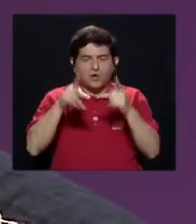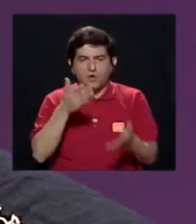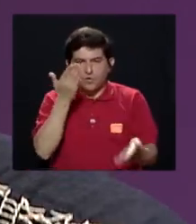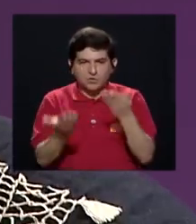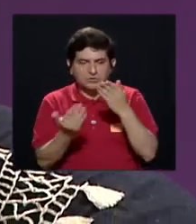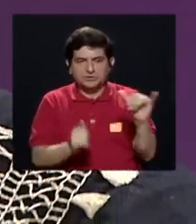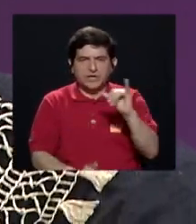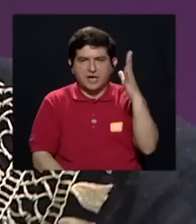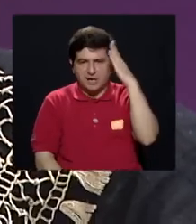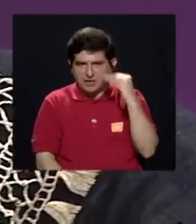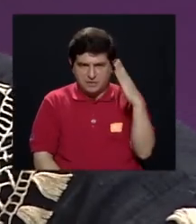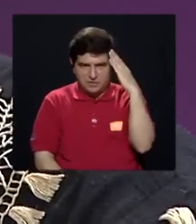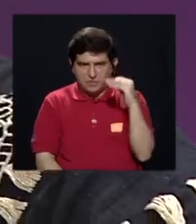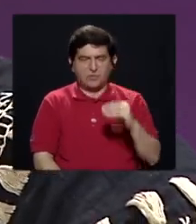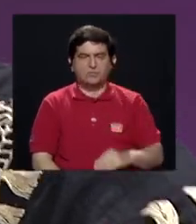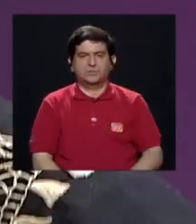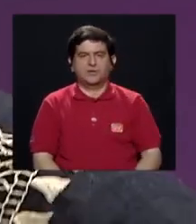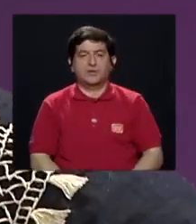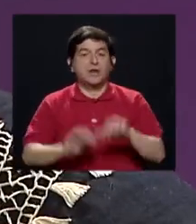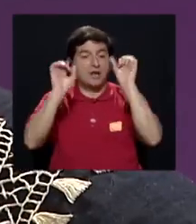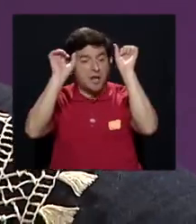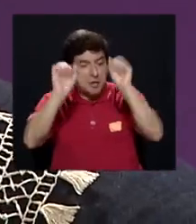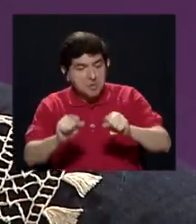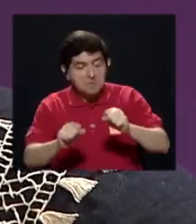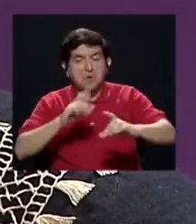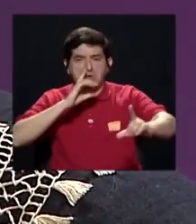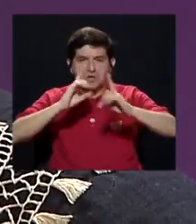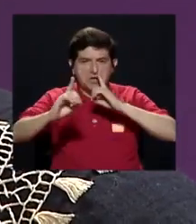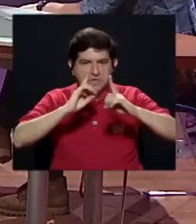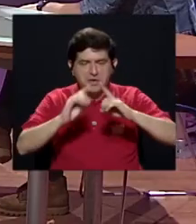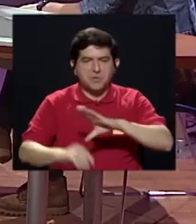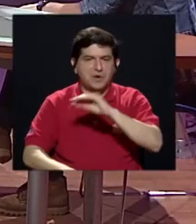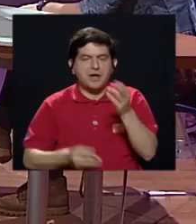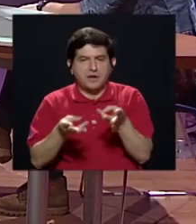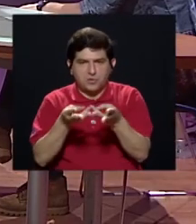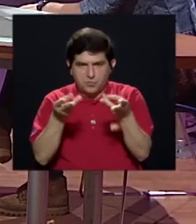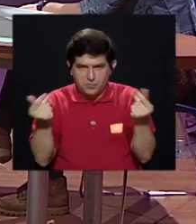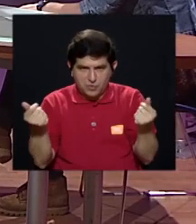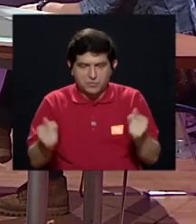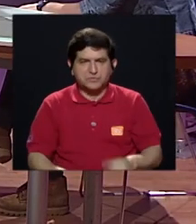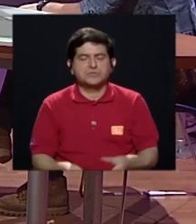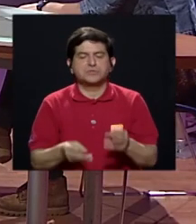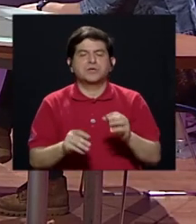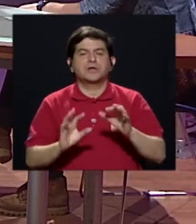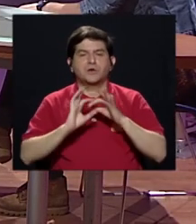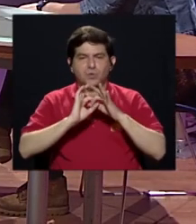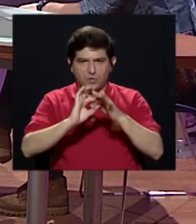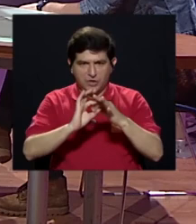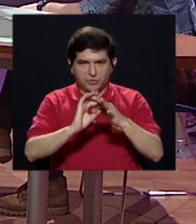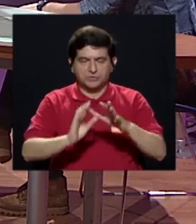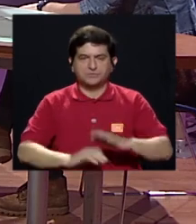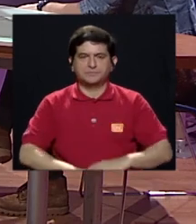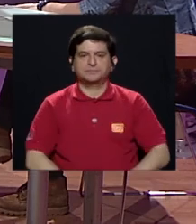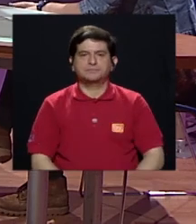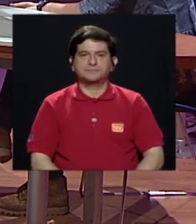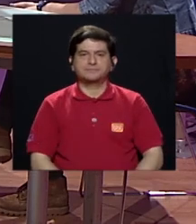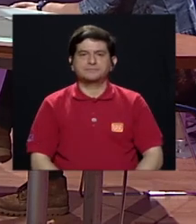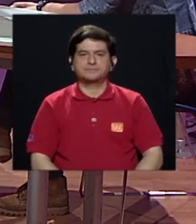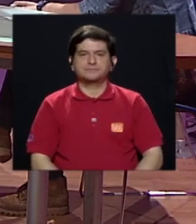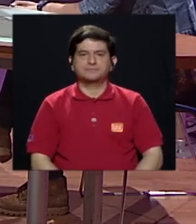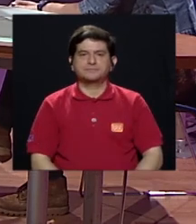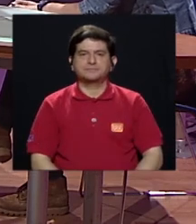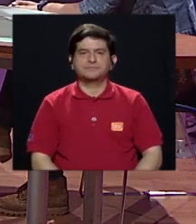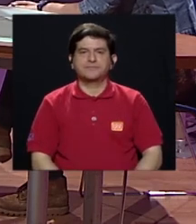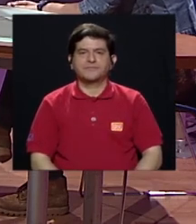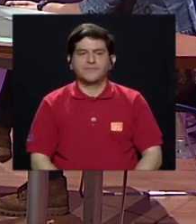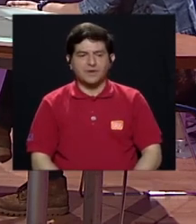está viviendo, ¿verdad? Y que se pueden dialogar y generar una solución juntos, digamos. Lo